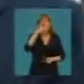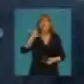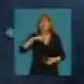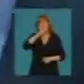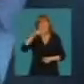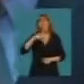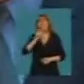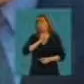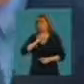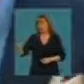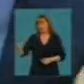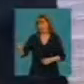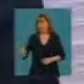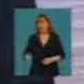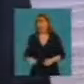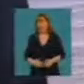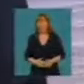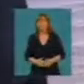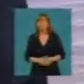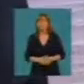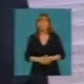demanden.